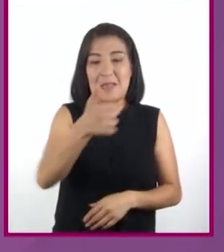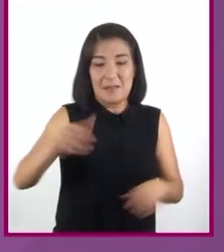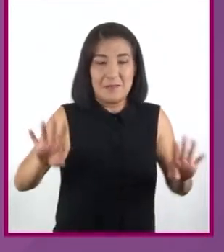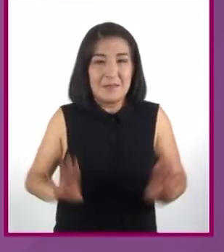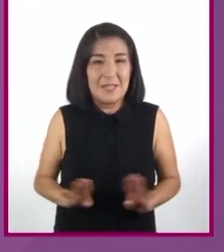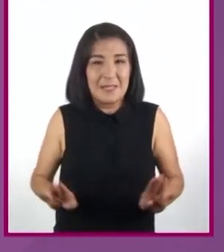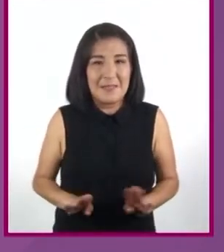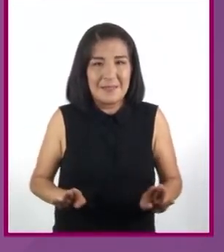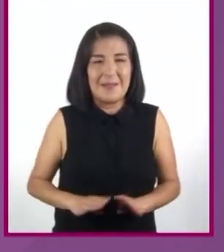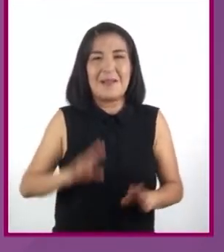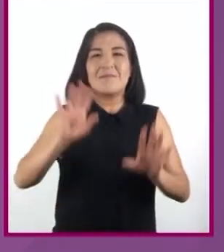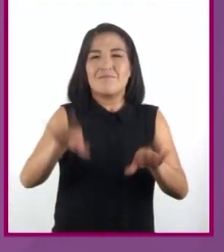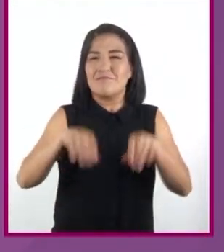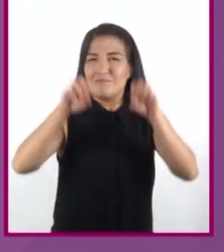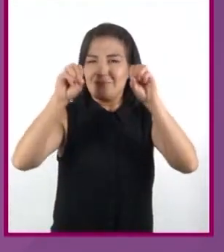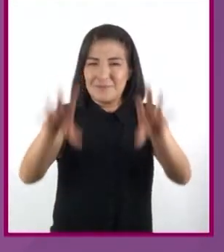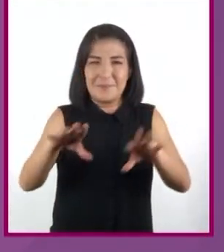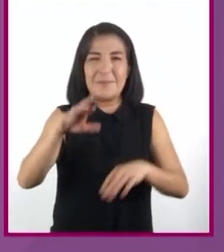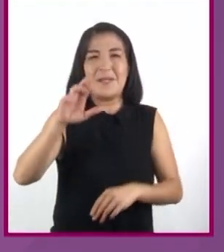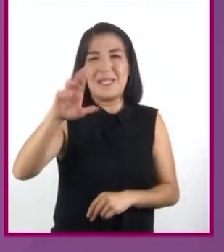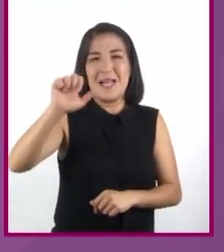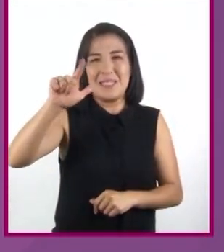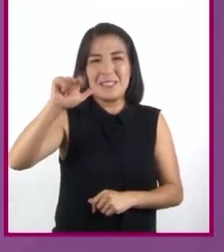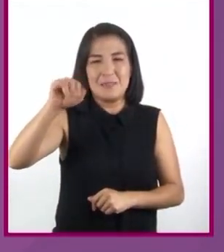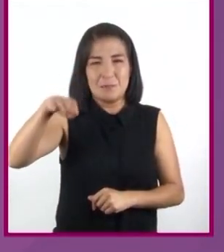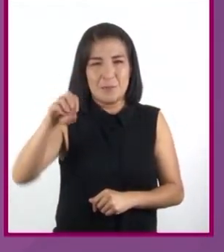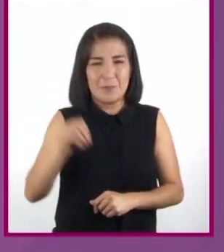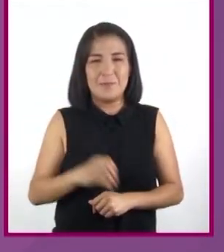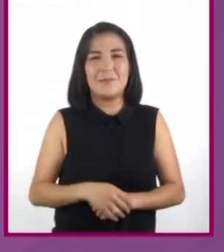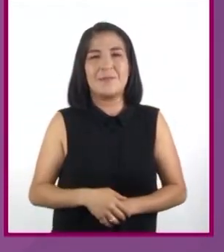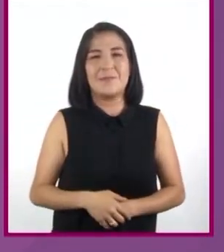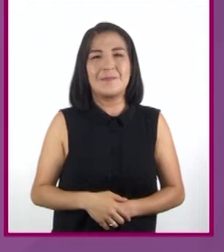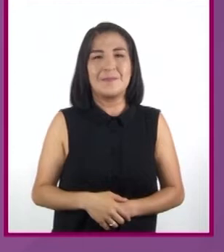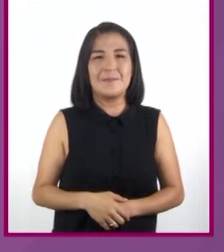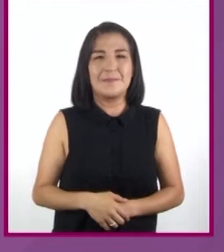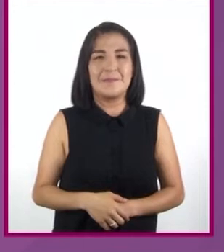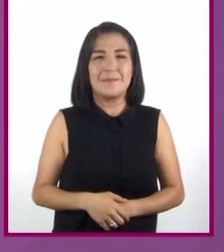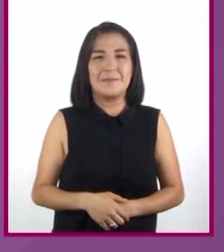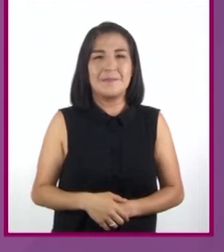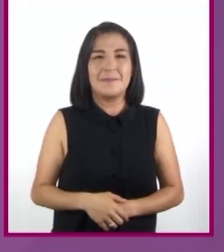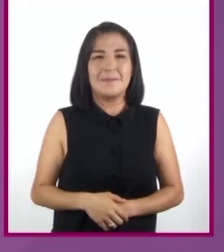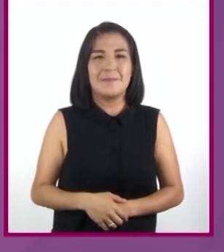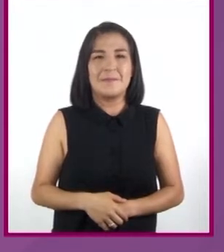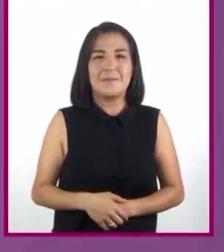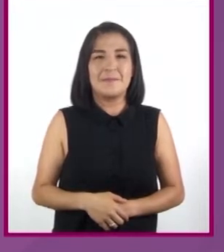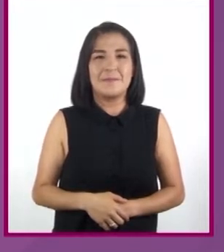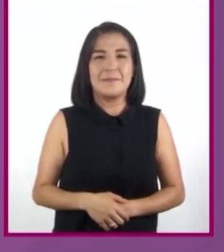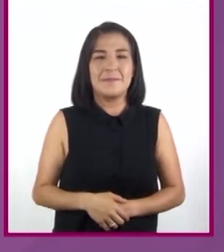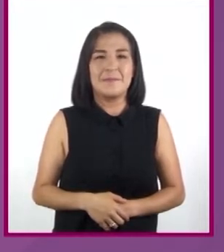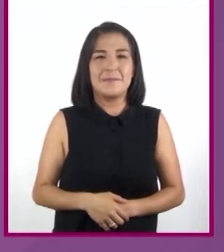Característica del realismo mágico.